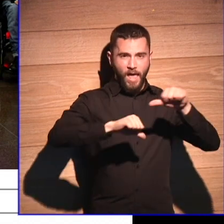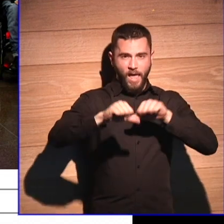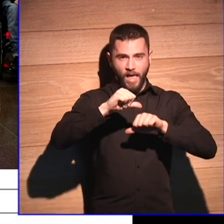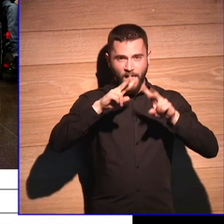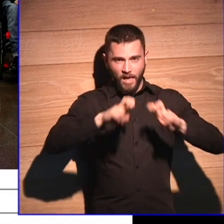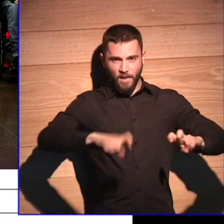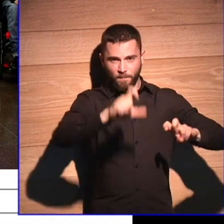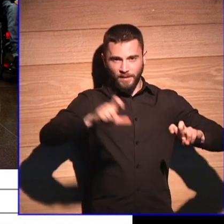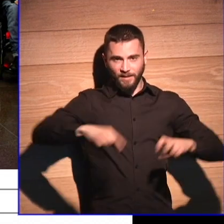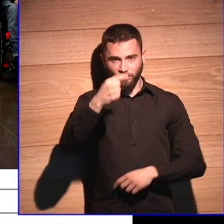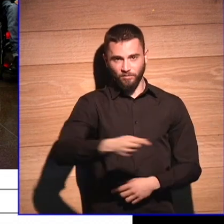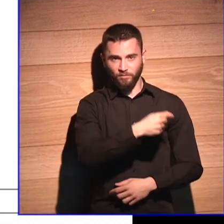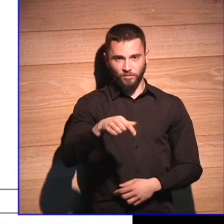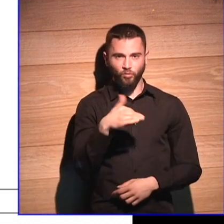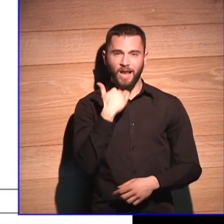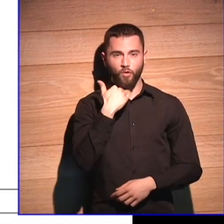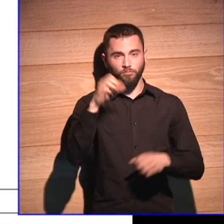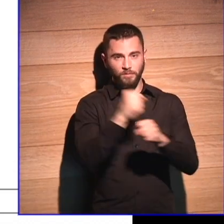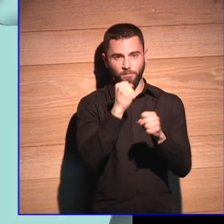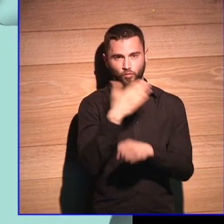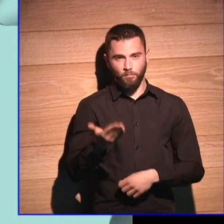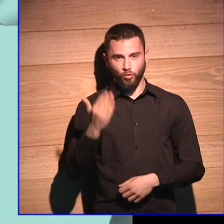importante, ya he pasado más de la cuenta,